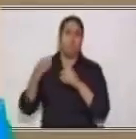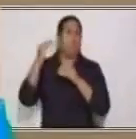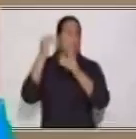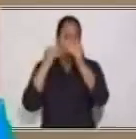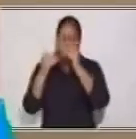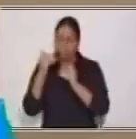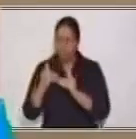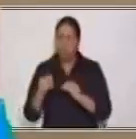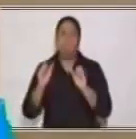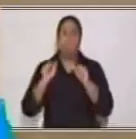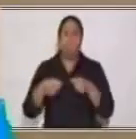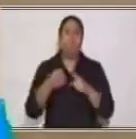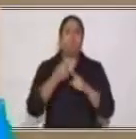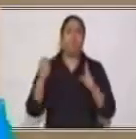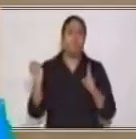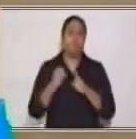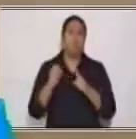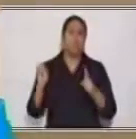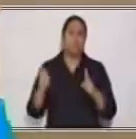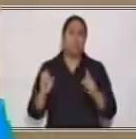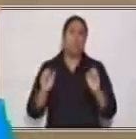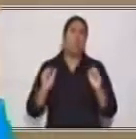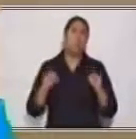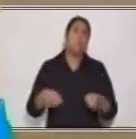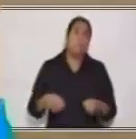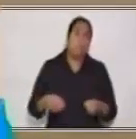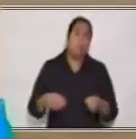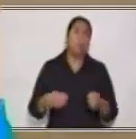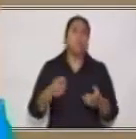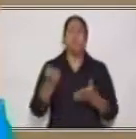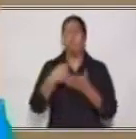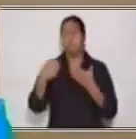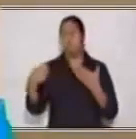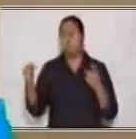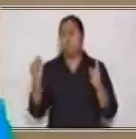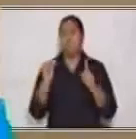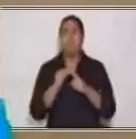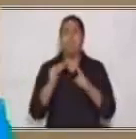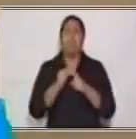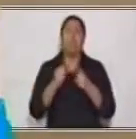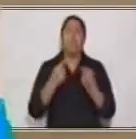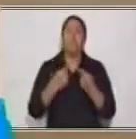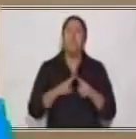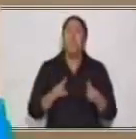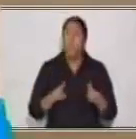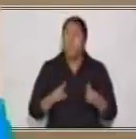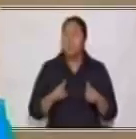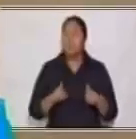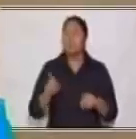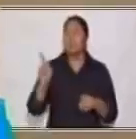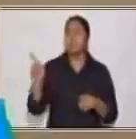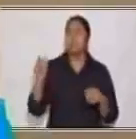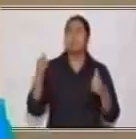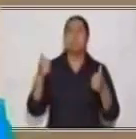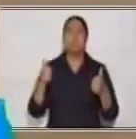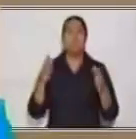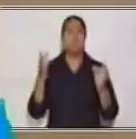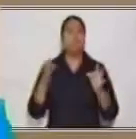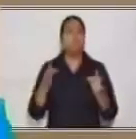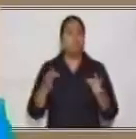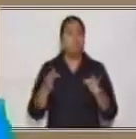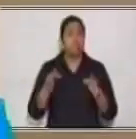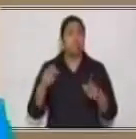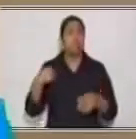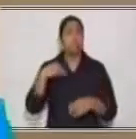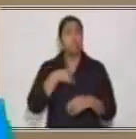sucesivamente. Podemos ir colocando la palabra, pero esta es una buena forma para